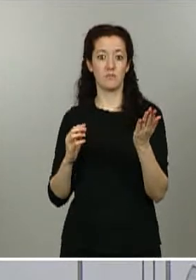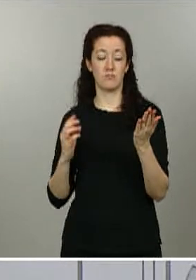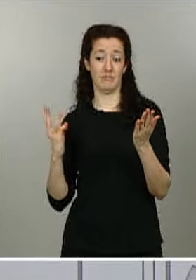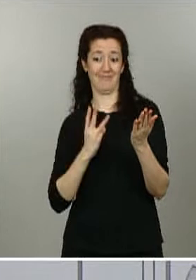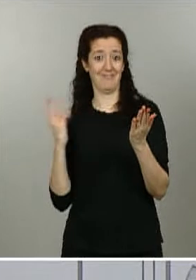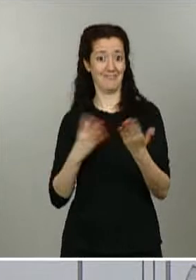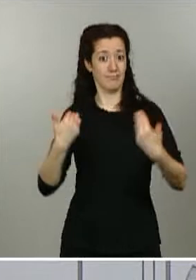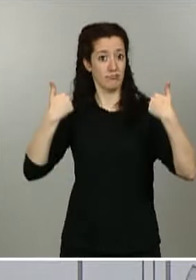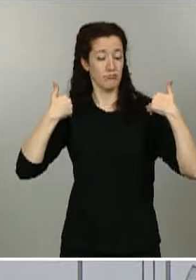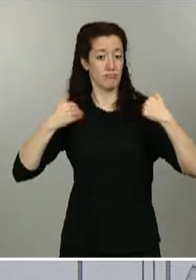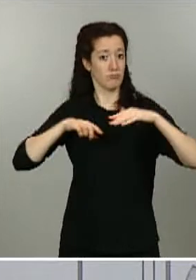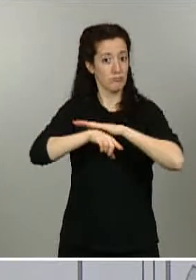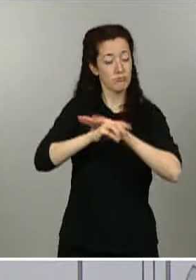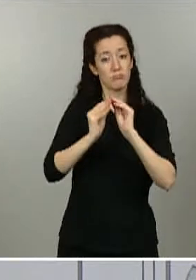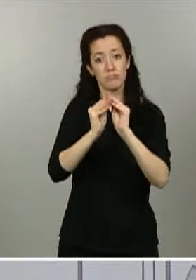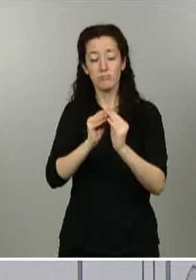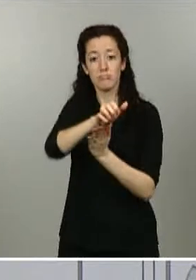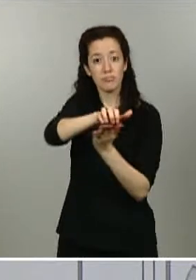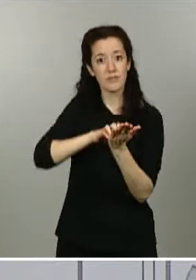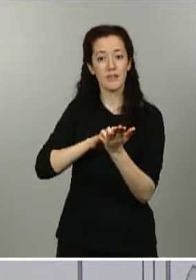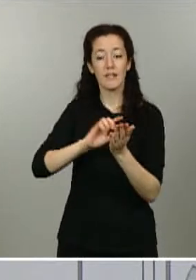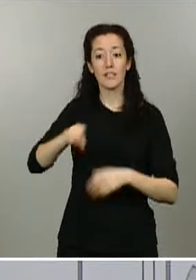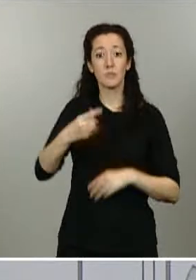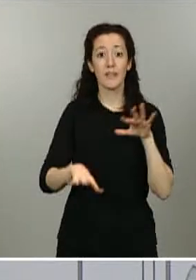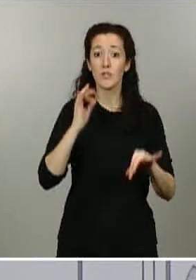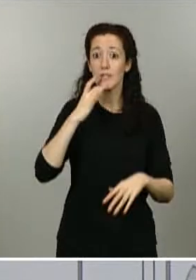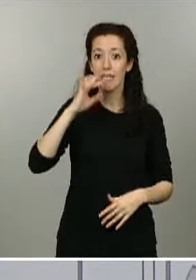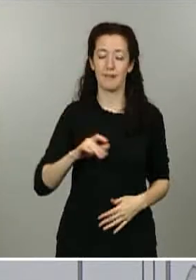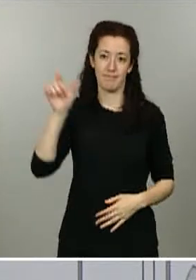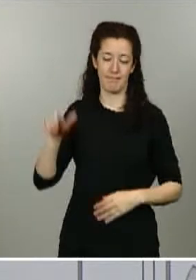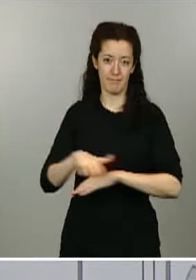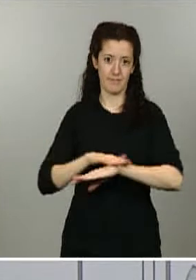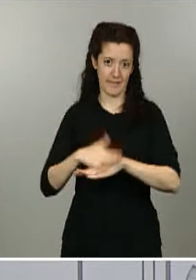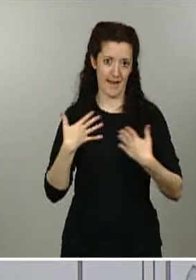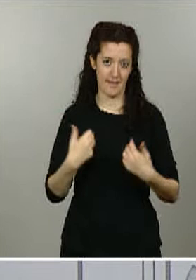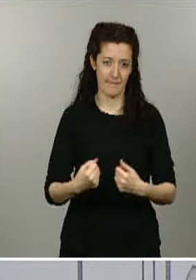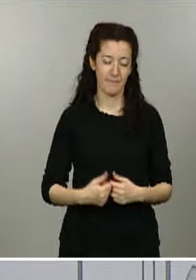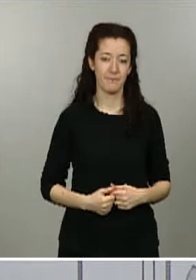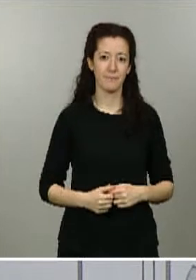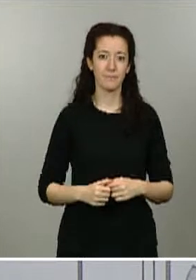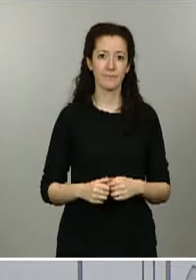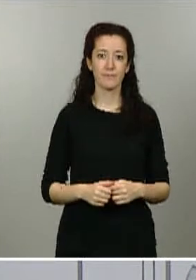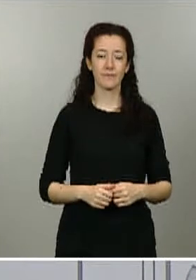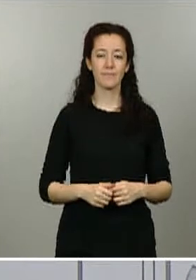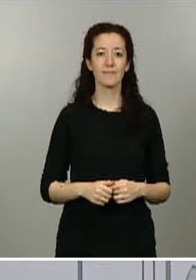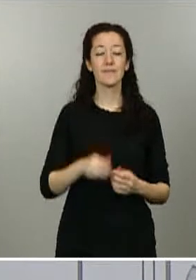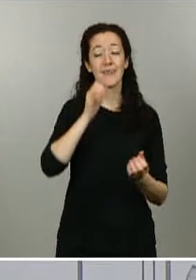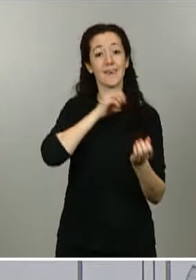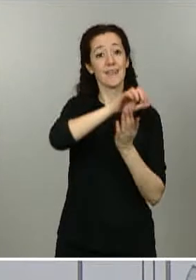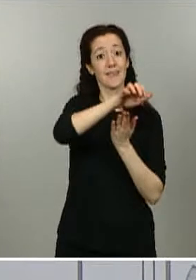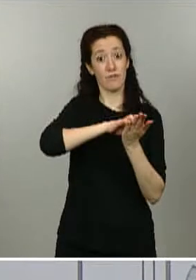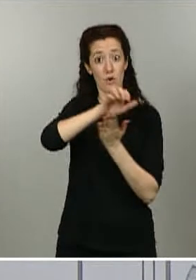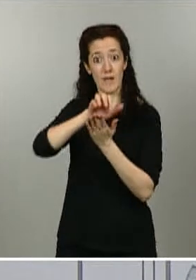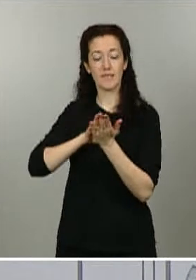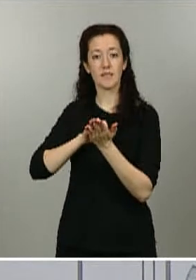la decisión final se toma a nivel de ministro. Los informes nosotros los entregamos a quien hay que entregarlos